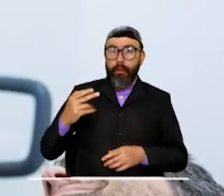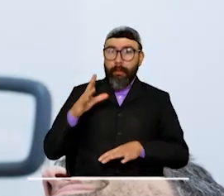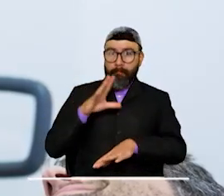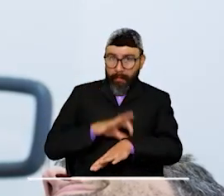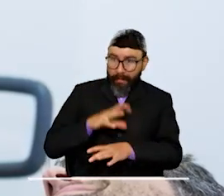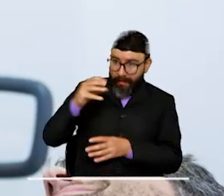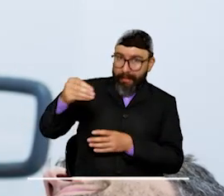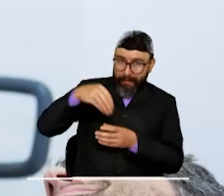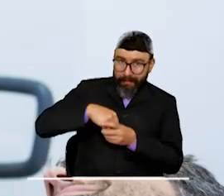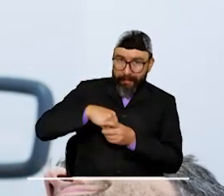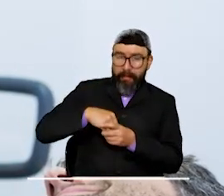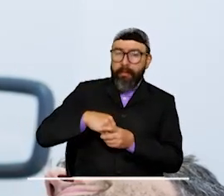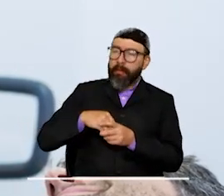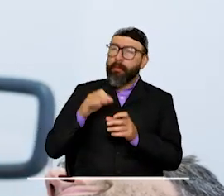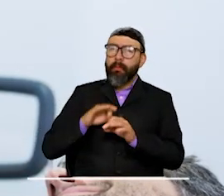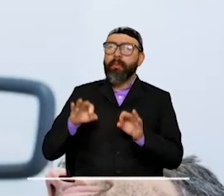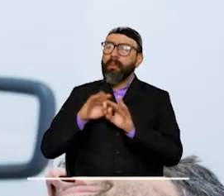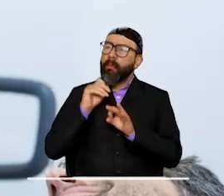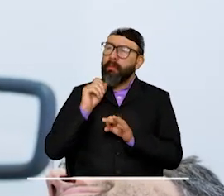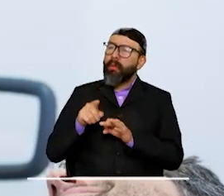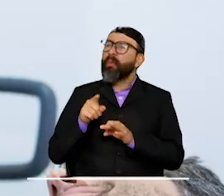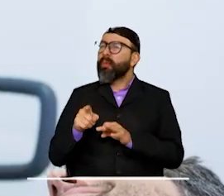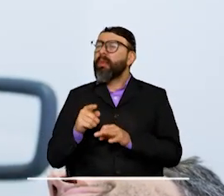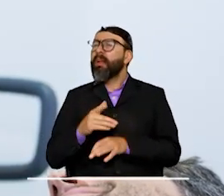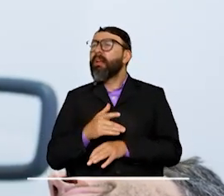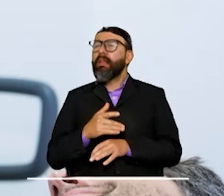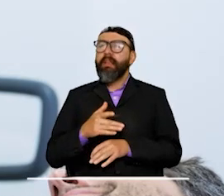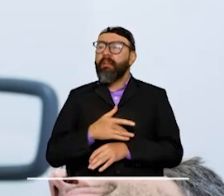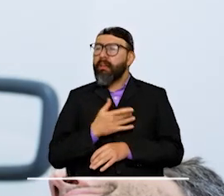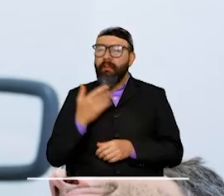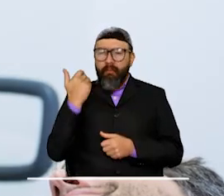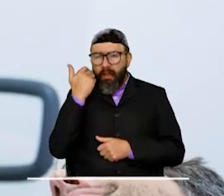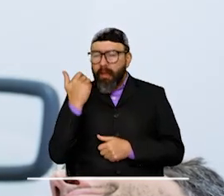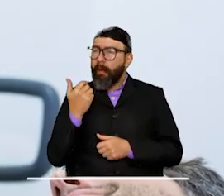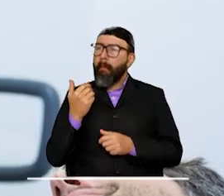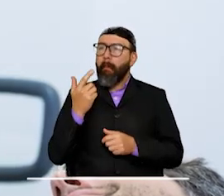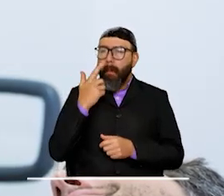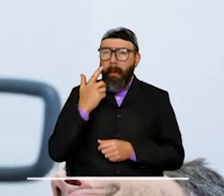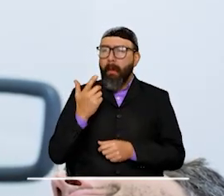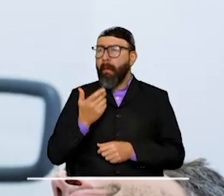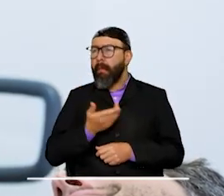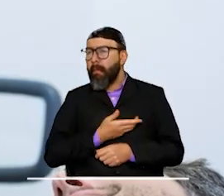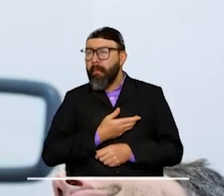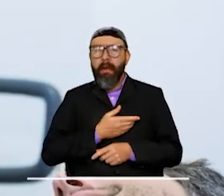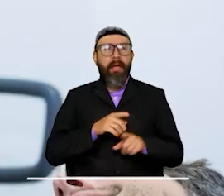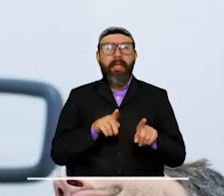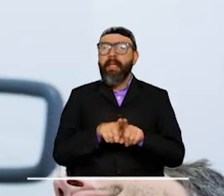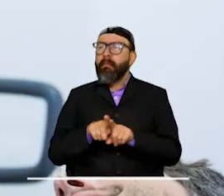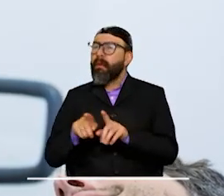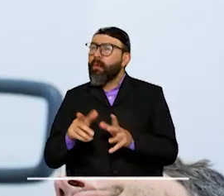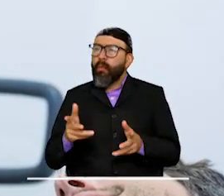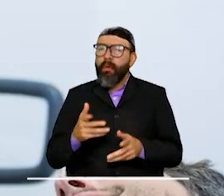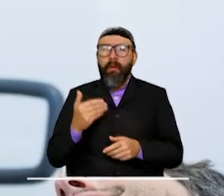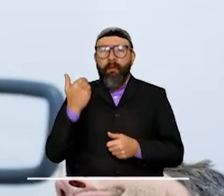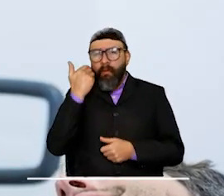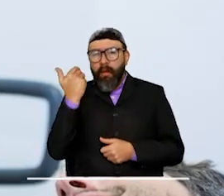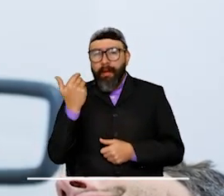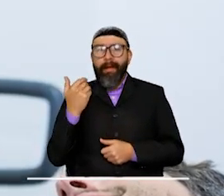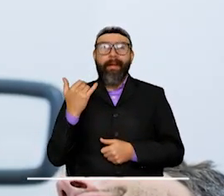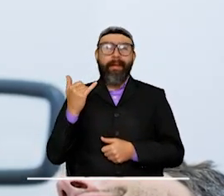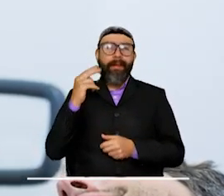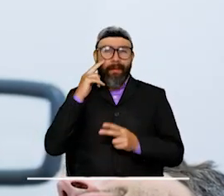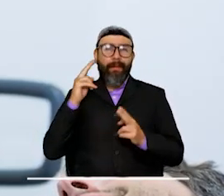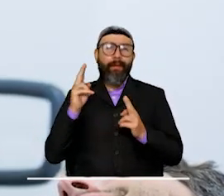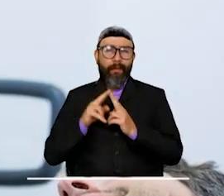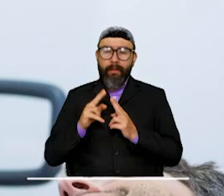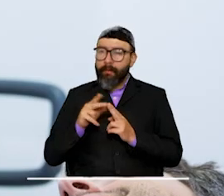preguntar cuáles son las enfermedades que ha sufrido la mamá, el papá, los hermanos, porque esto puede darnos una indicación para hacer un